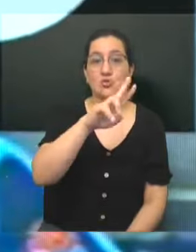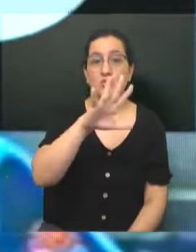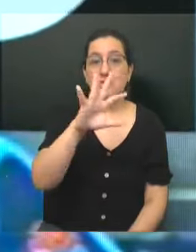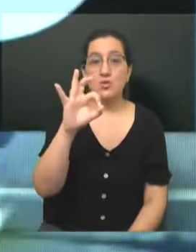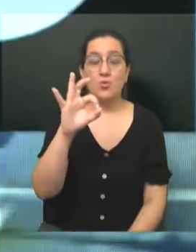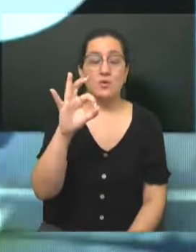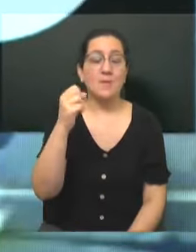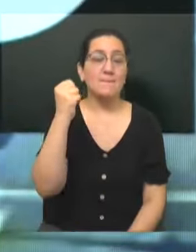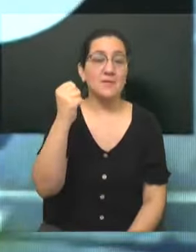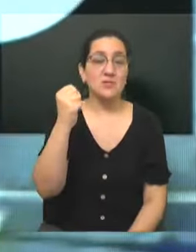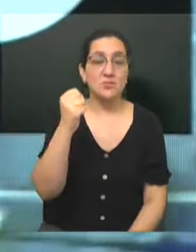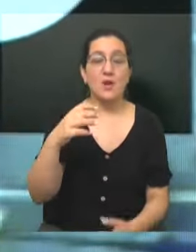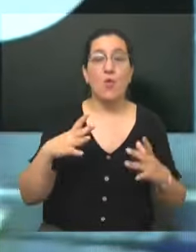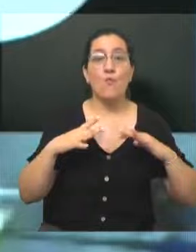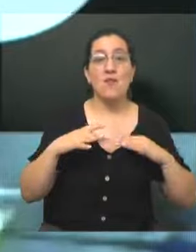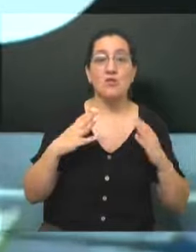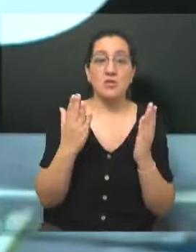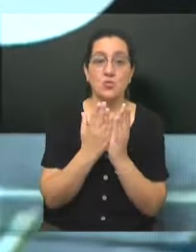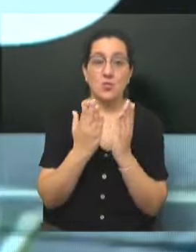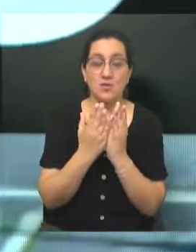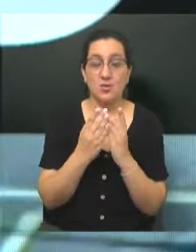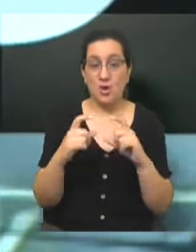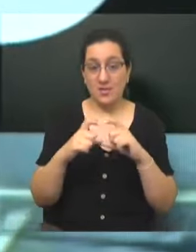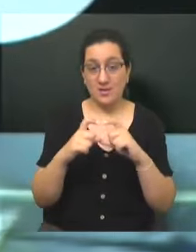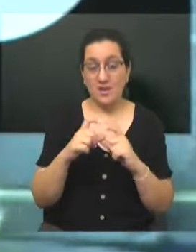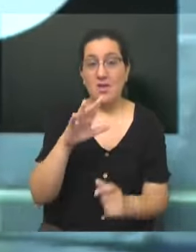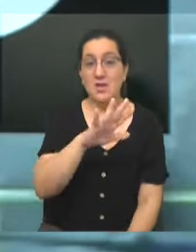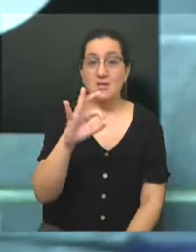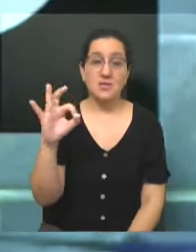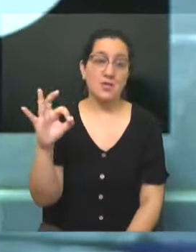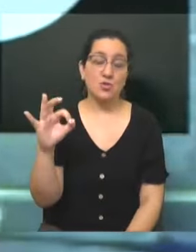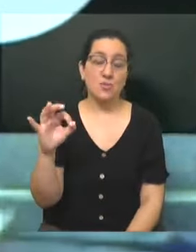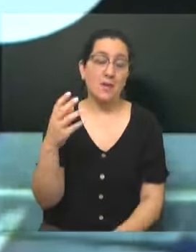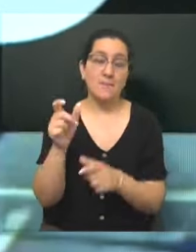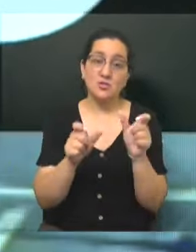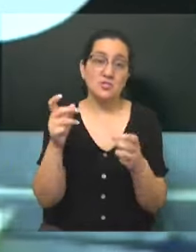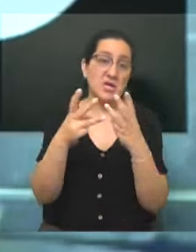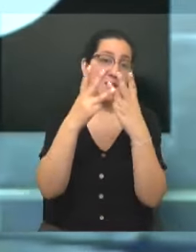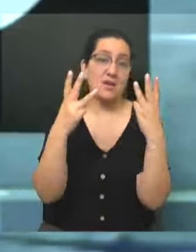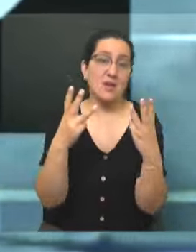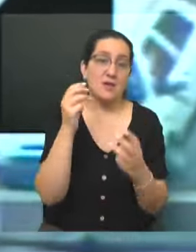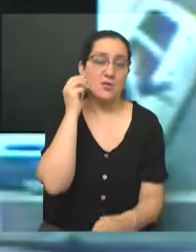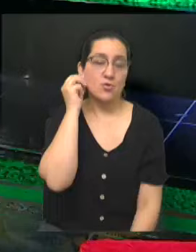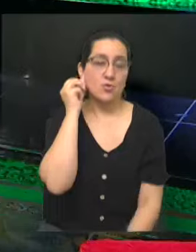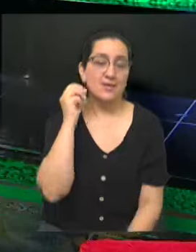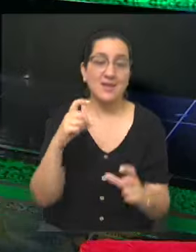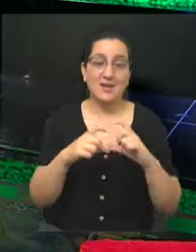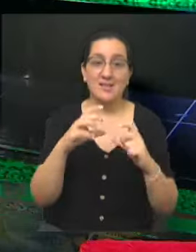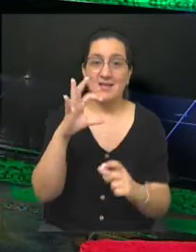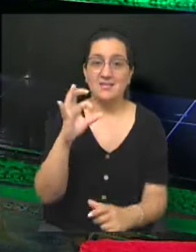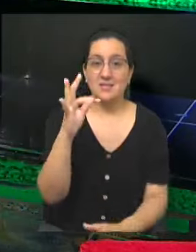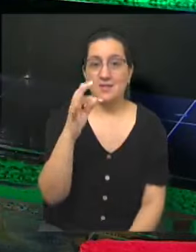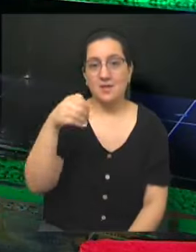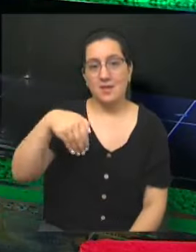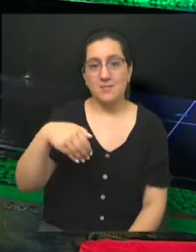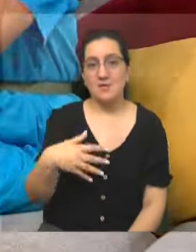pesos sale para jubilados y estudiantes con la tarjeta y 500 para el público en general usando la tarjeta STM. Está bueno,